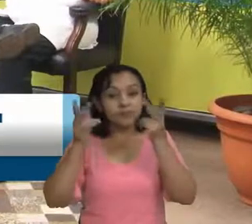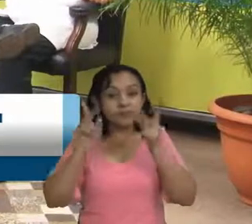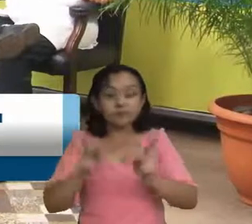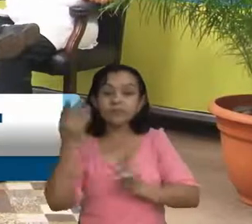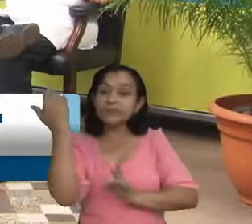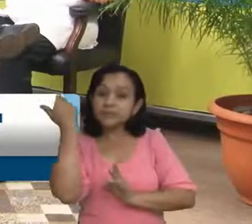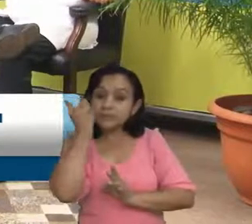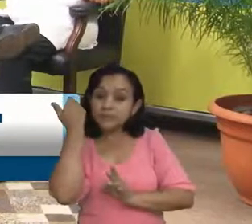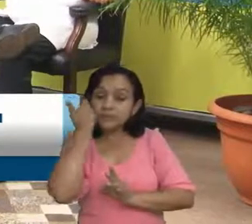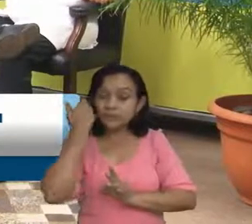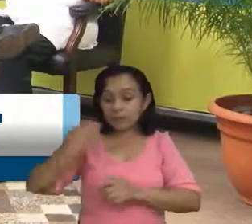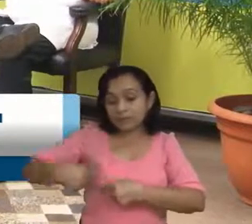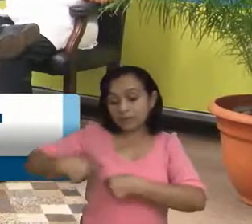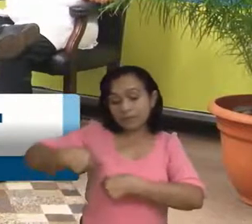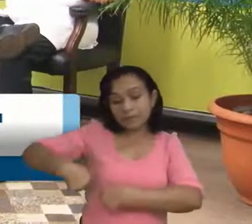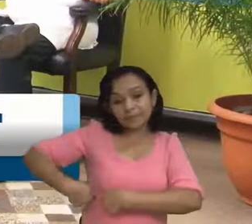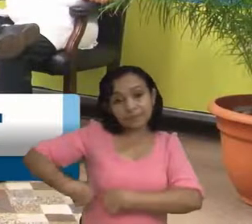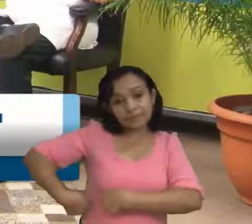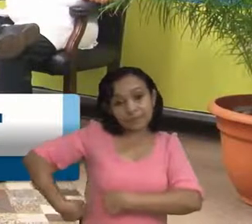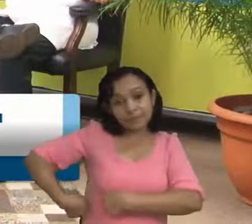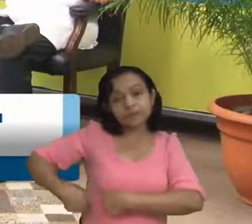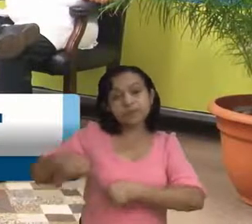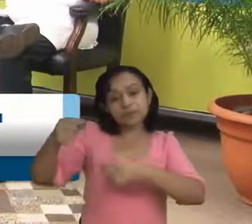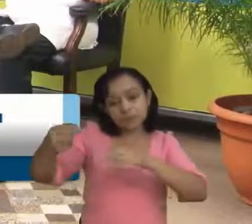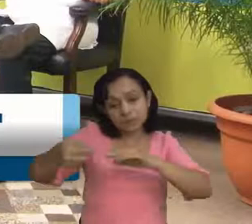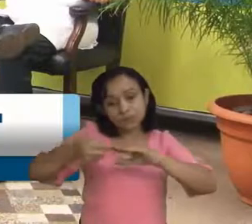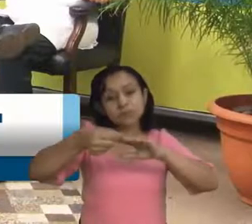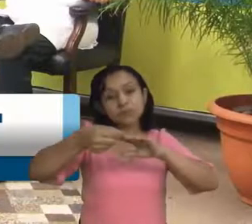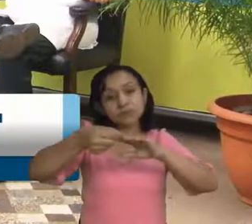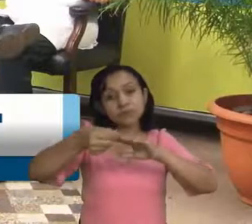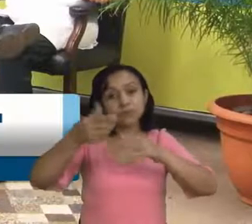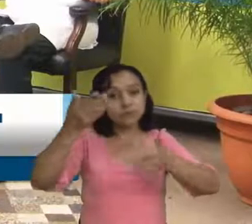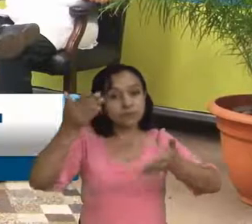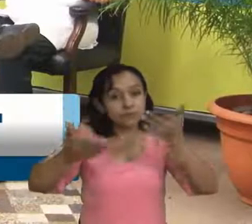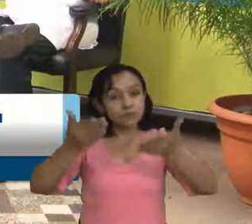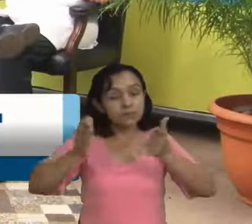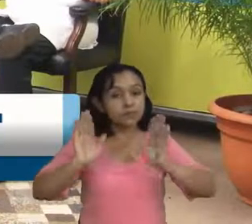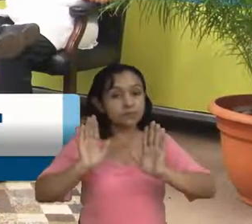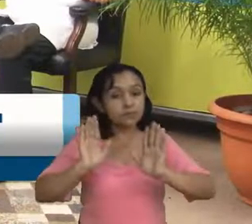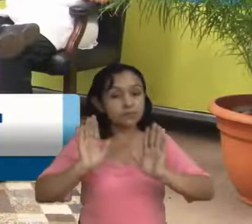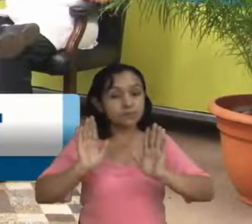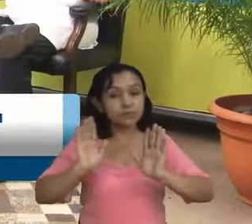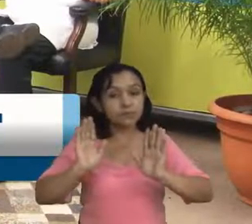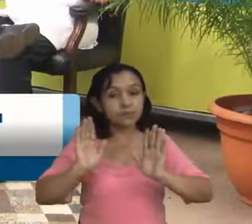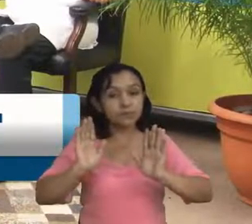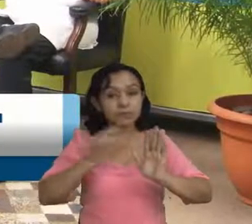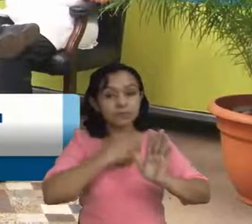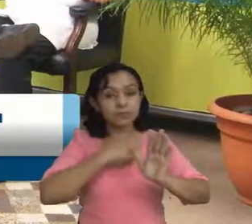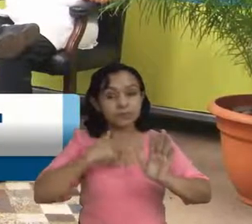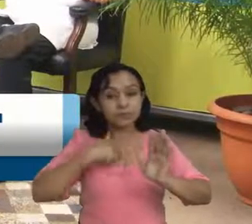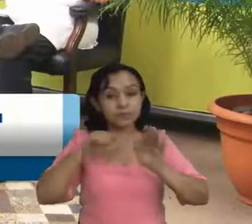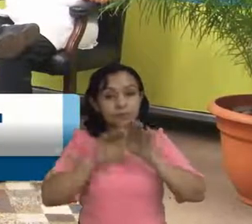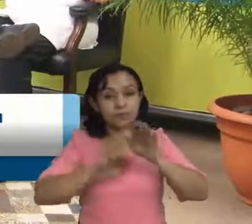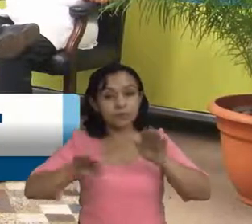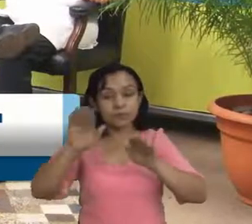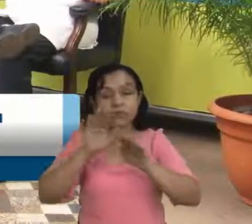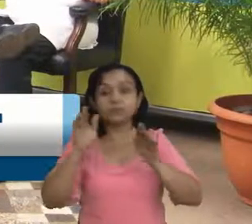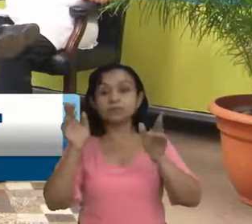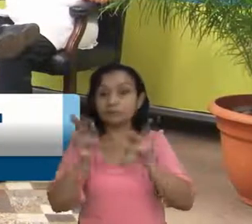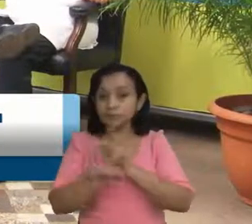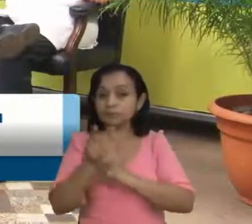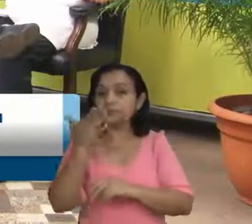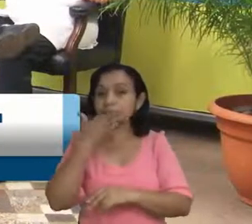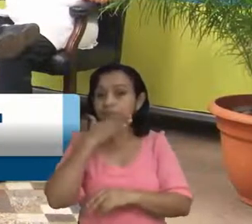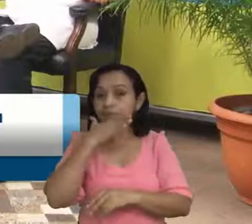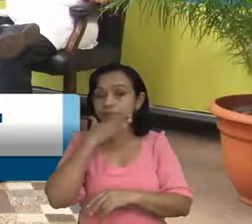intervenido, corre más riesgos con el tipo de anestesia, eso independientemente de la cirugía. Esos serían los síntomas, como los síntomas más graves. Más graves,